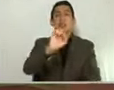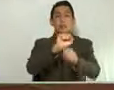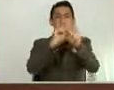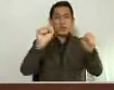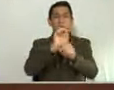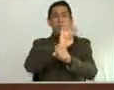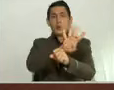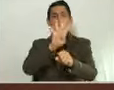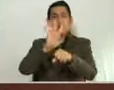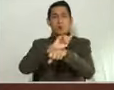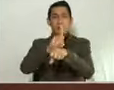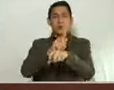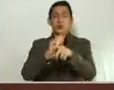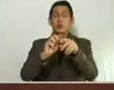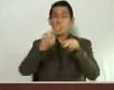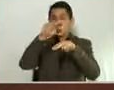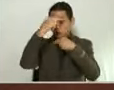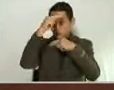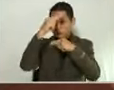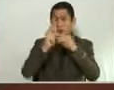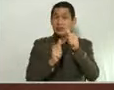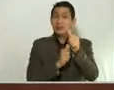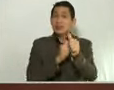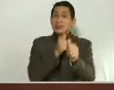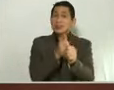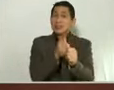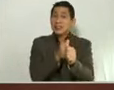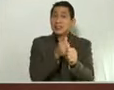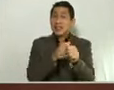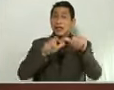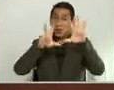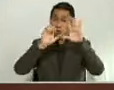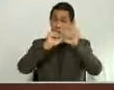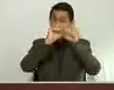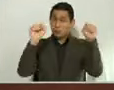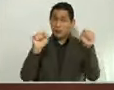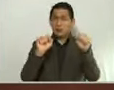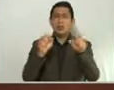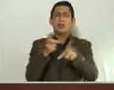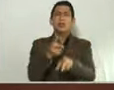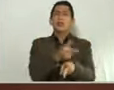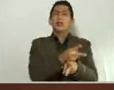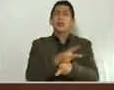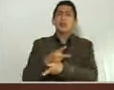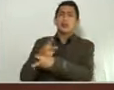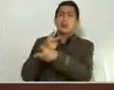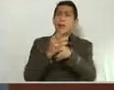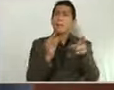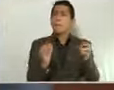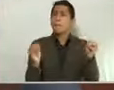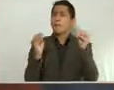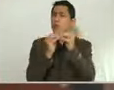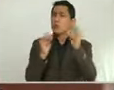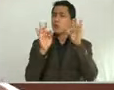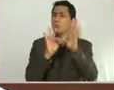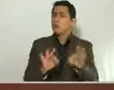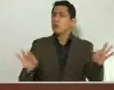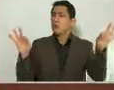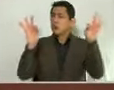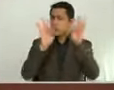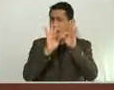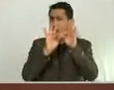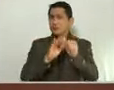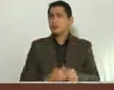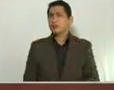7:44 de la mañana. Desayúnese con las noticias. Faltan 16 minutos para las 8. El tema de seguridad es tan importante, tan necesario